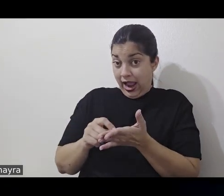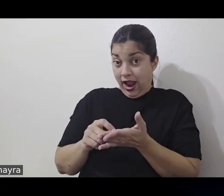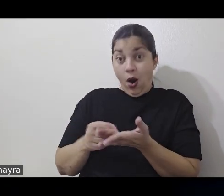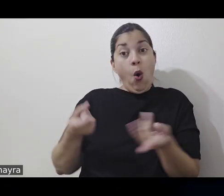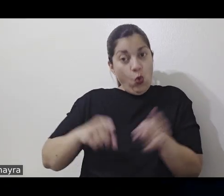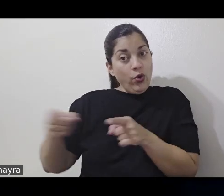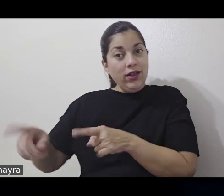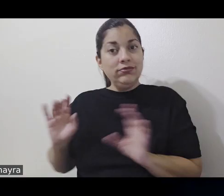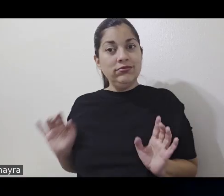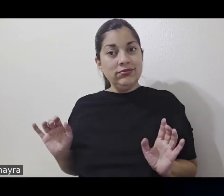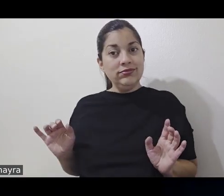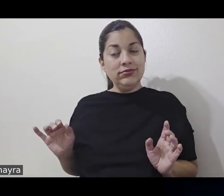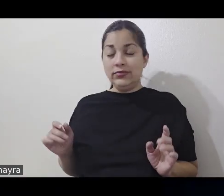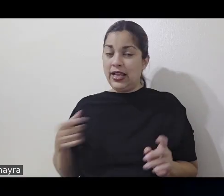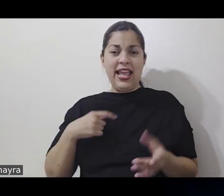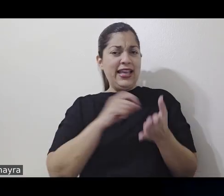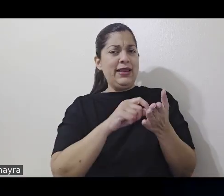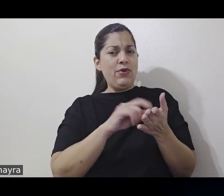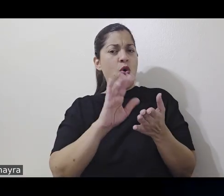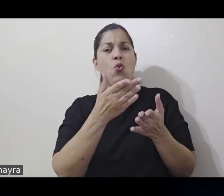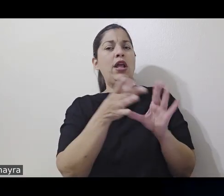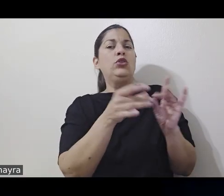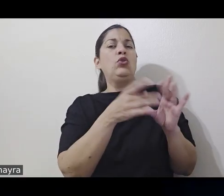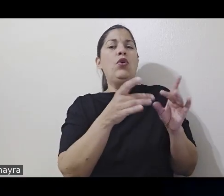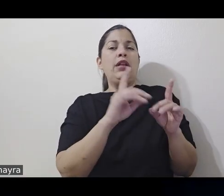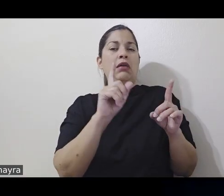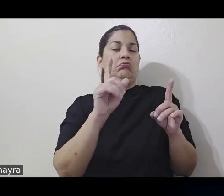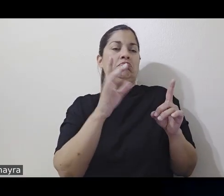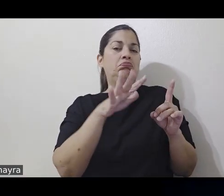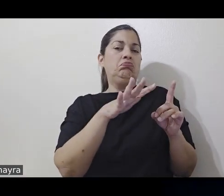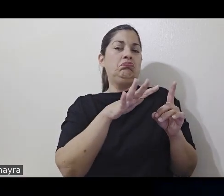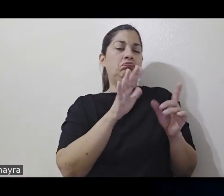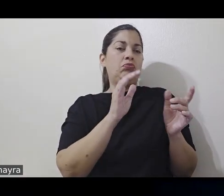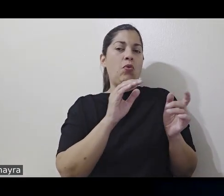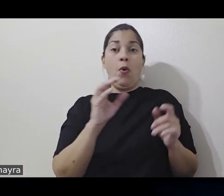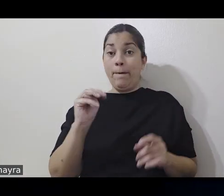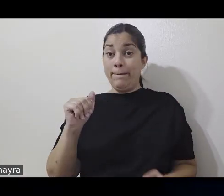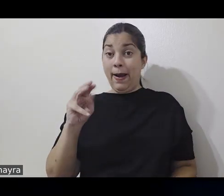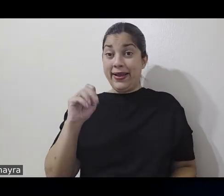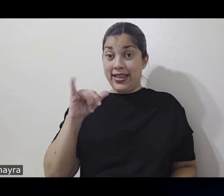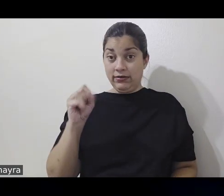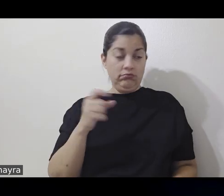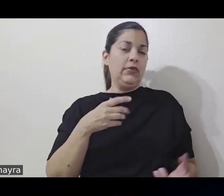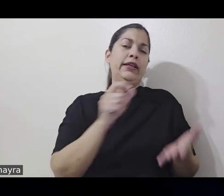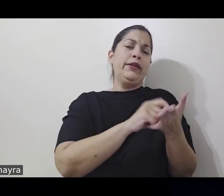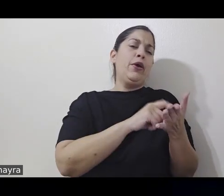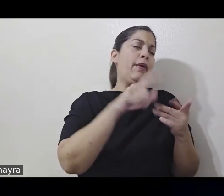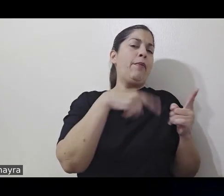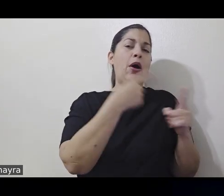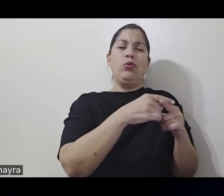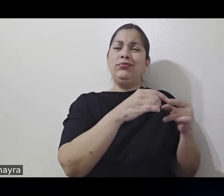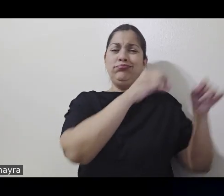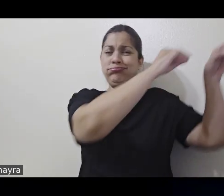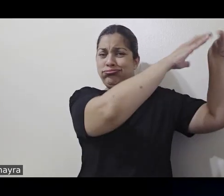bien parecida a lo que pasó en Mameyes sobre un derrumbe en una comunidad. Ajá. Y al otro año